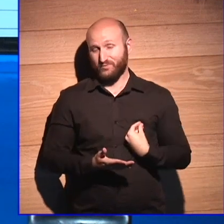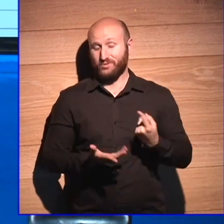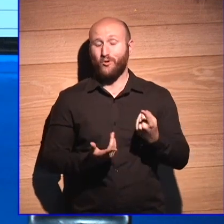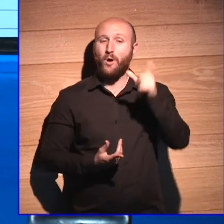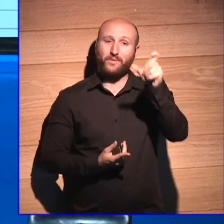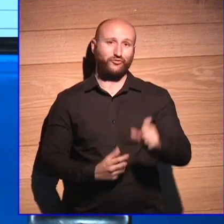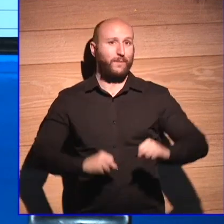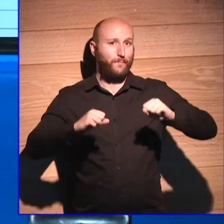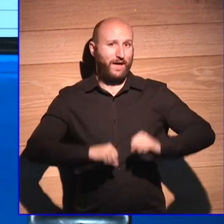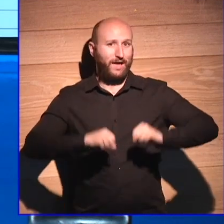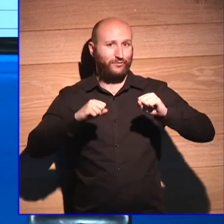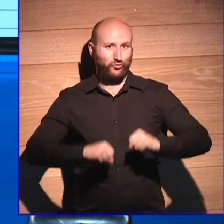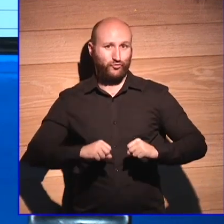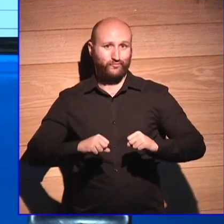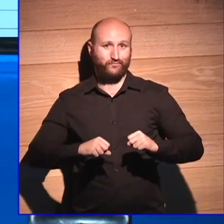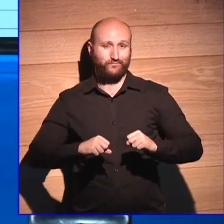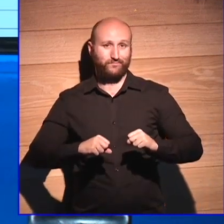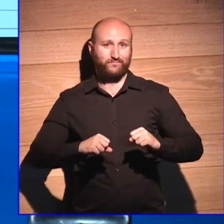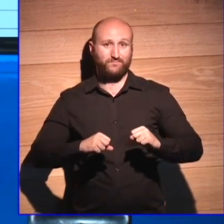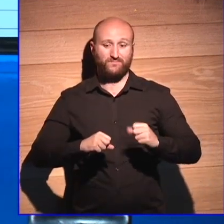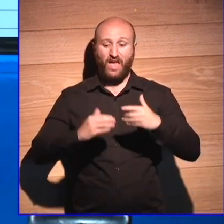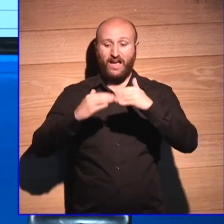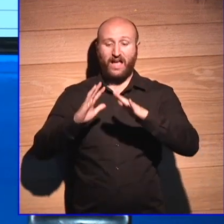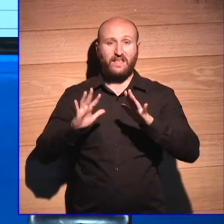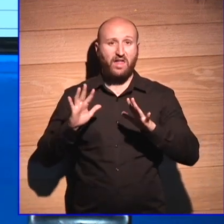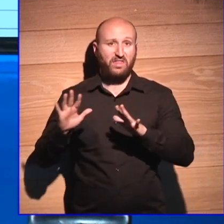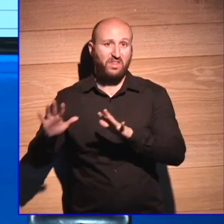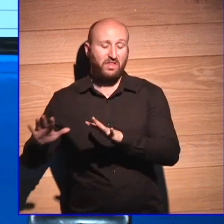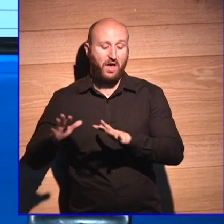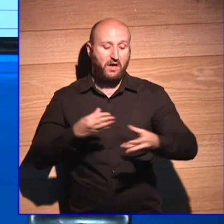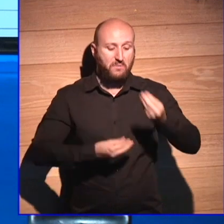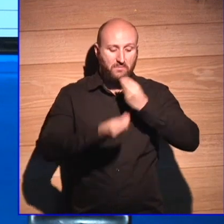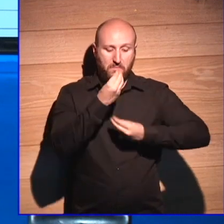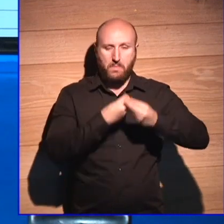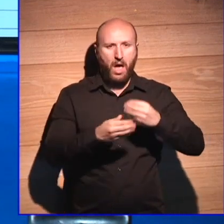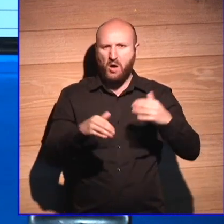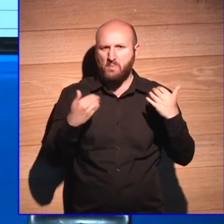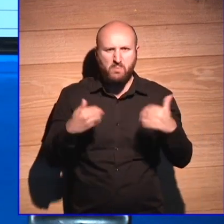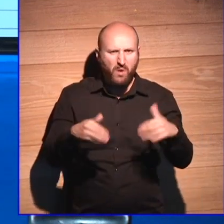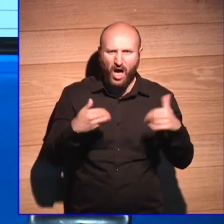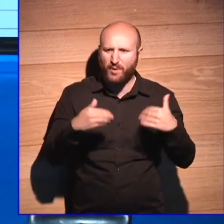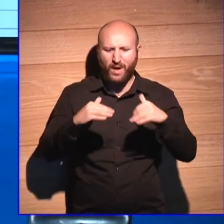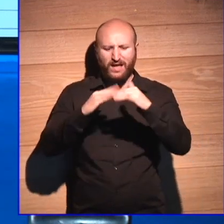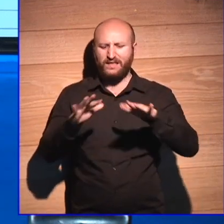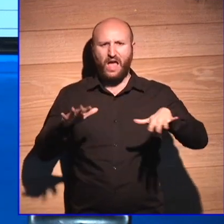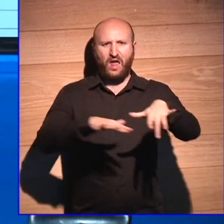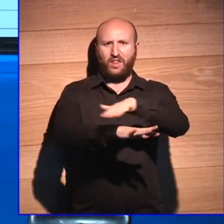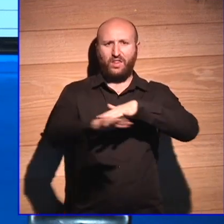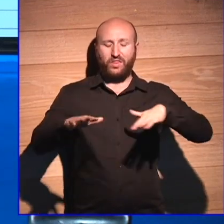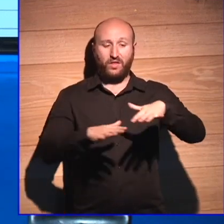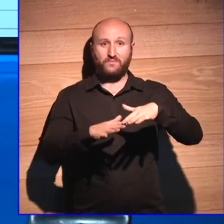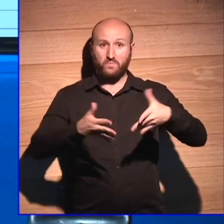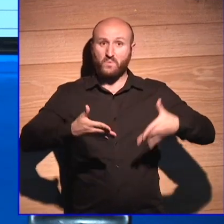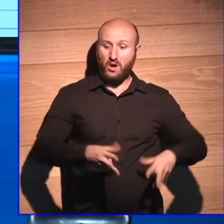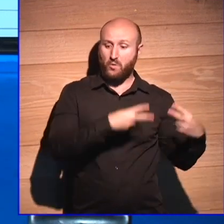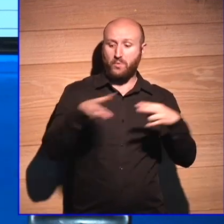persona mayor que ya no cuida muy bien su casa, ni se alimenta muy bien, lo tiene todo muy desordenado, y sus hijos le ponen un robot para que